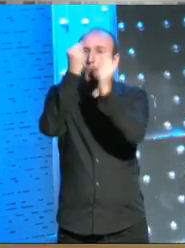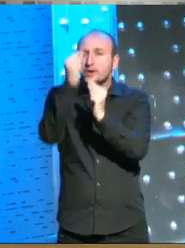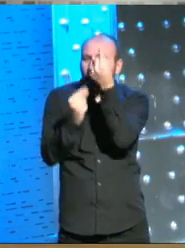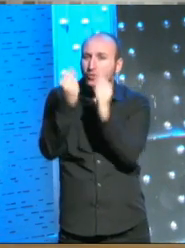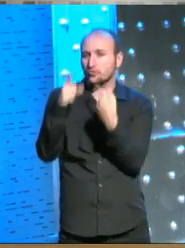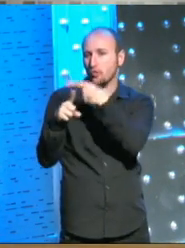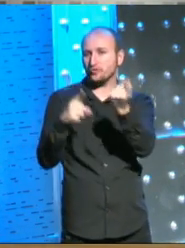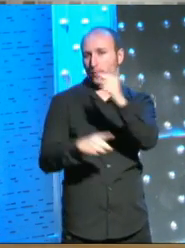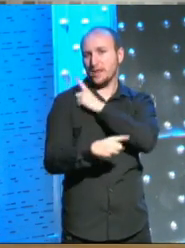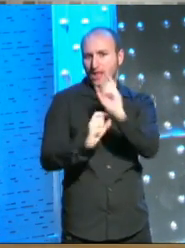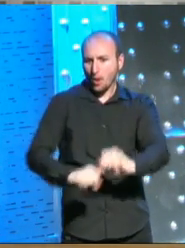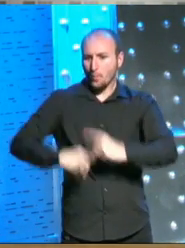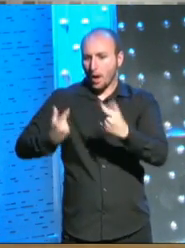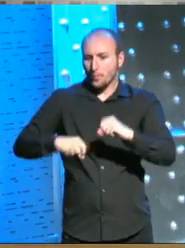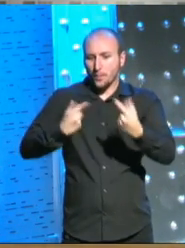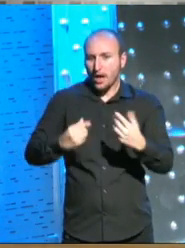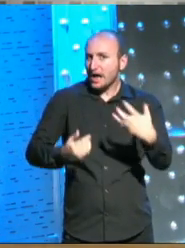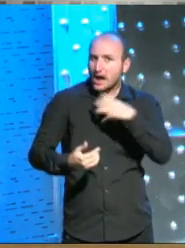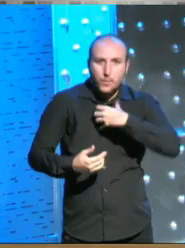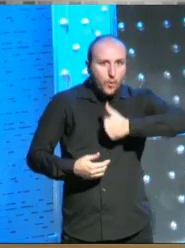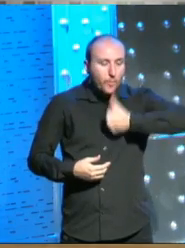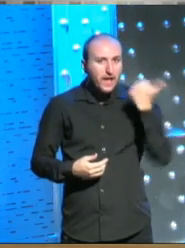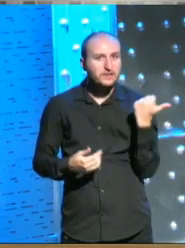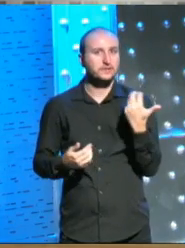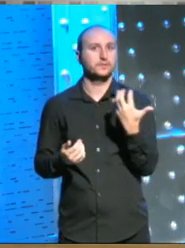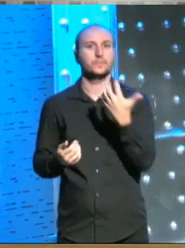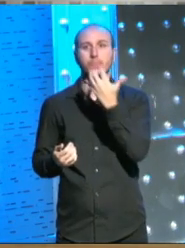militar. Ya no podían más. Y sale con el farol